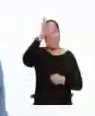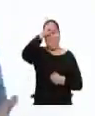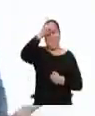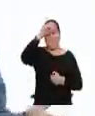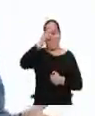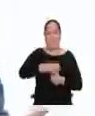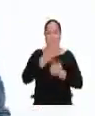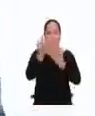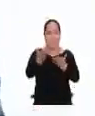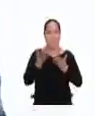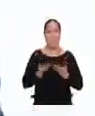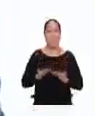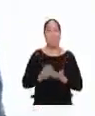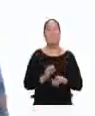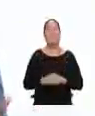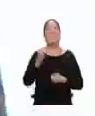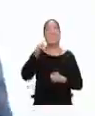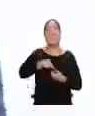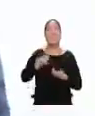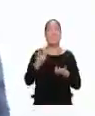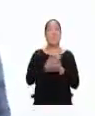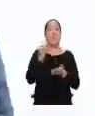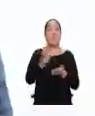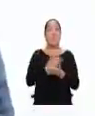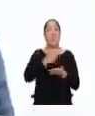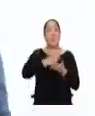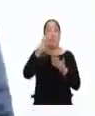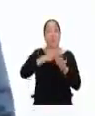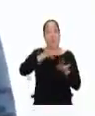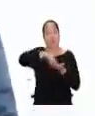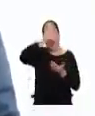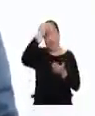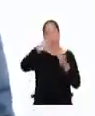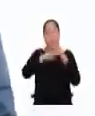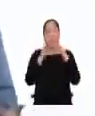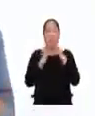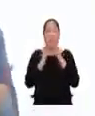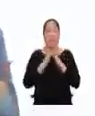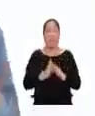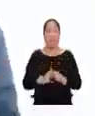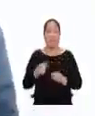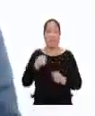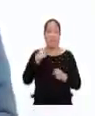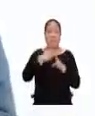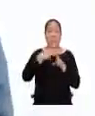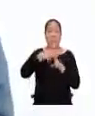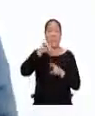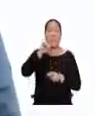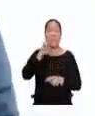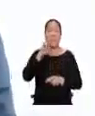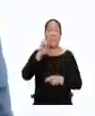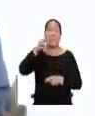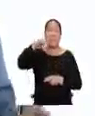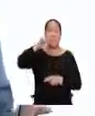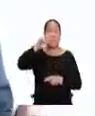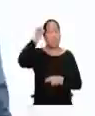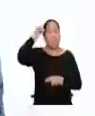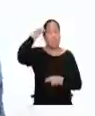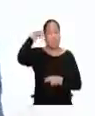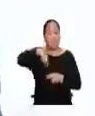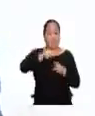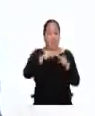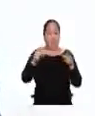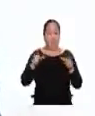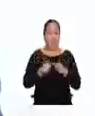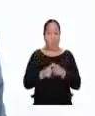chicas y chicos, bienvenidas y bienvenidos a un nuevo programa de Aprendo en Casa. Yo soy Yaremis y recuerden que este es un